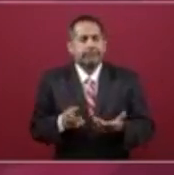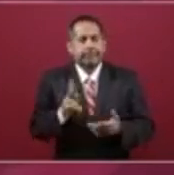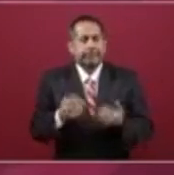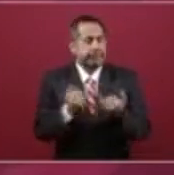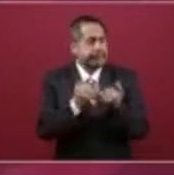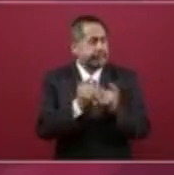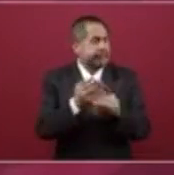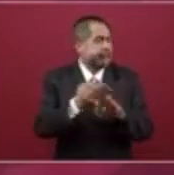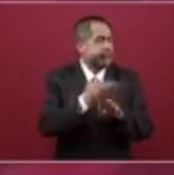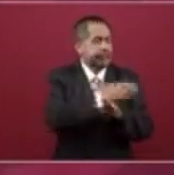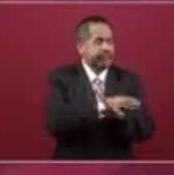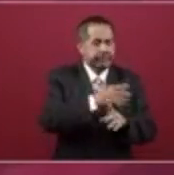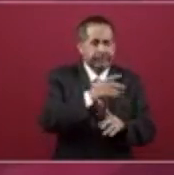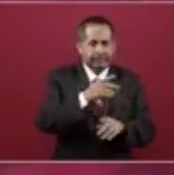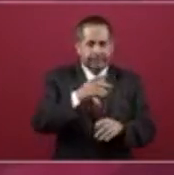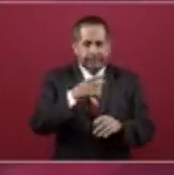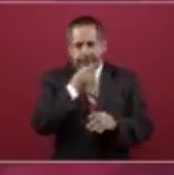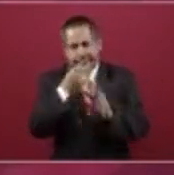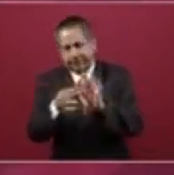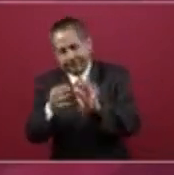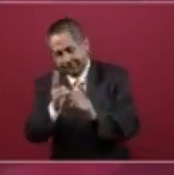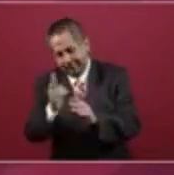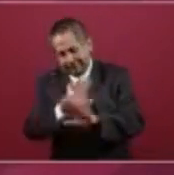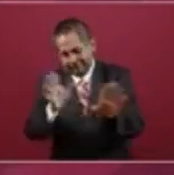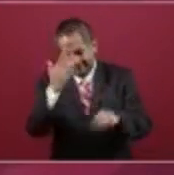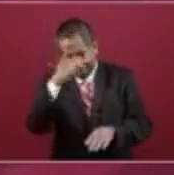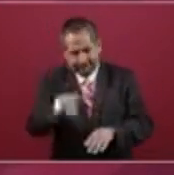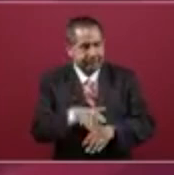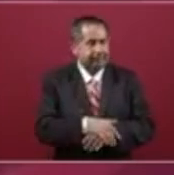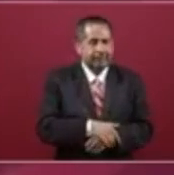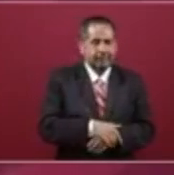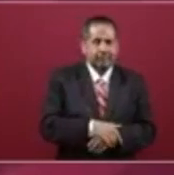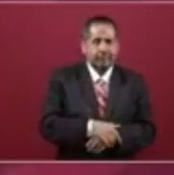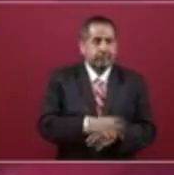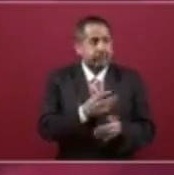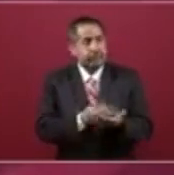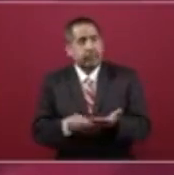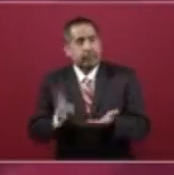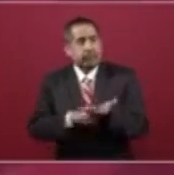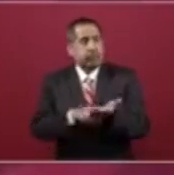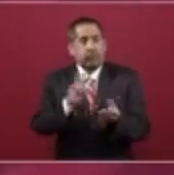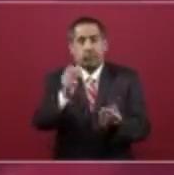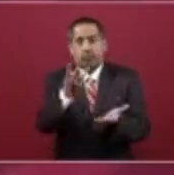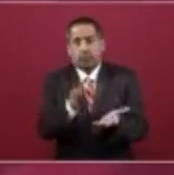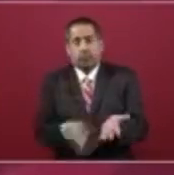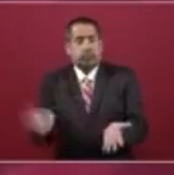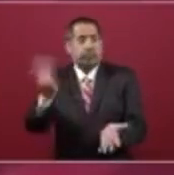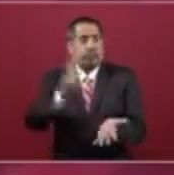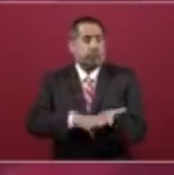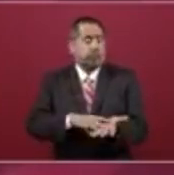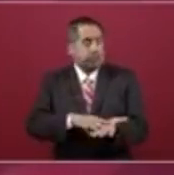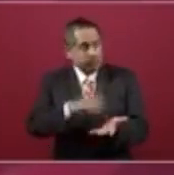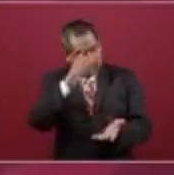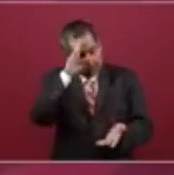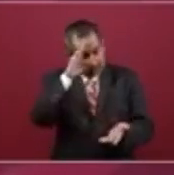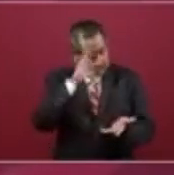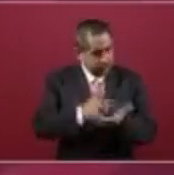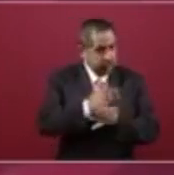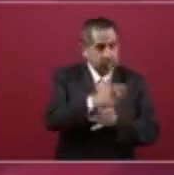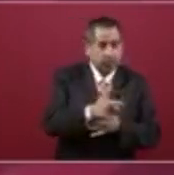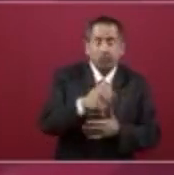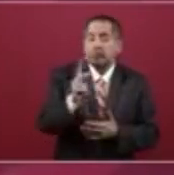otras obras que ya no voy a mencionar, que costaron el doble o el triple, pero no solo